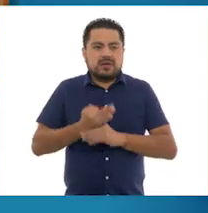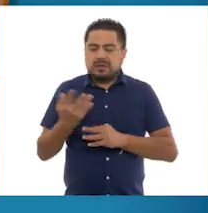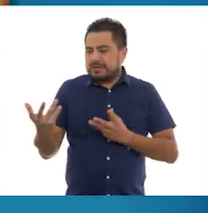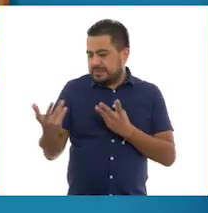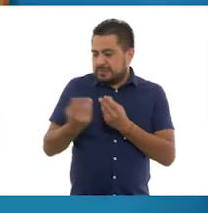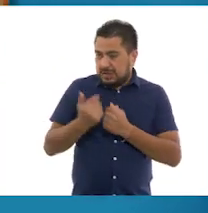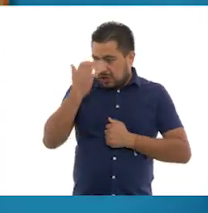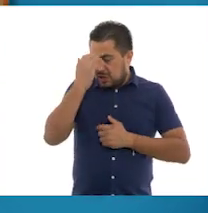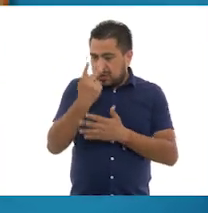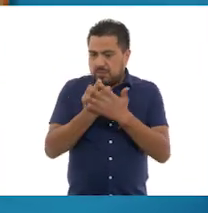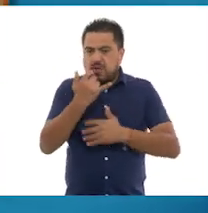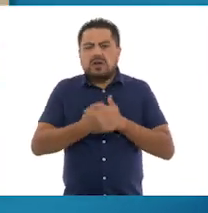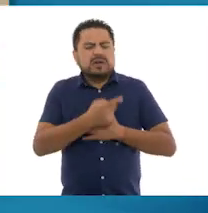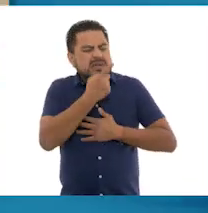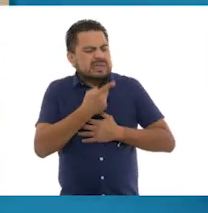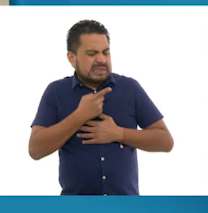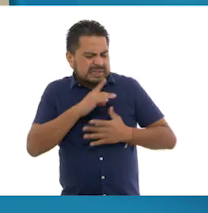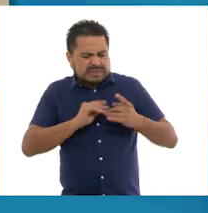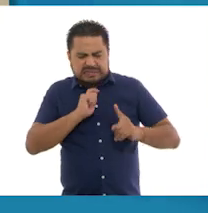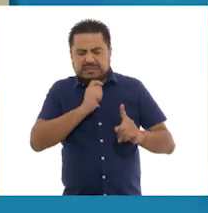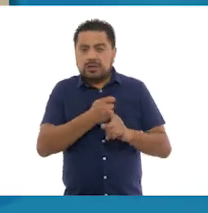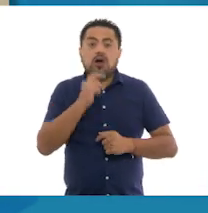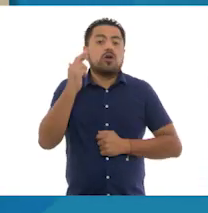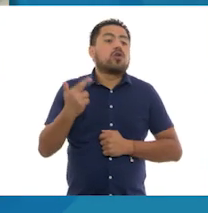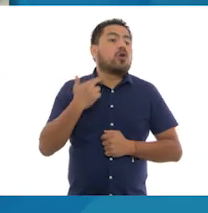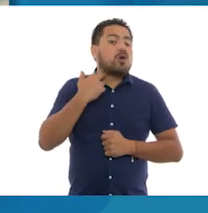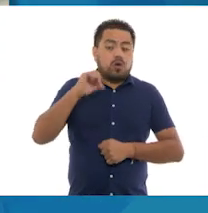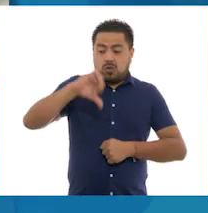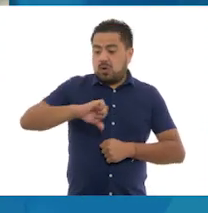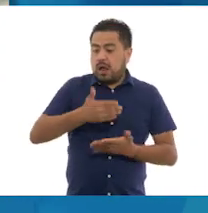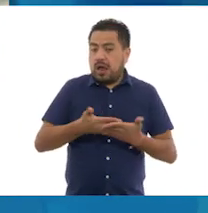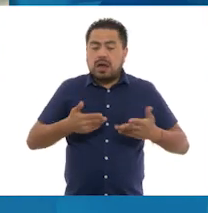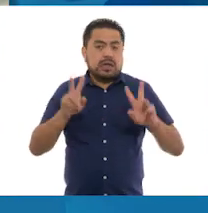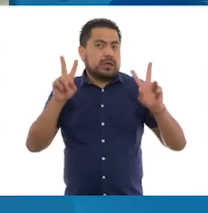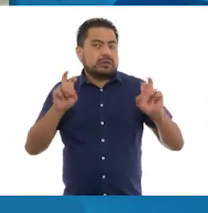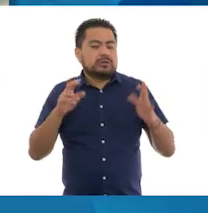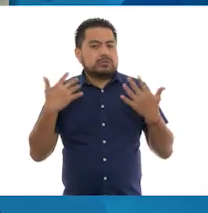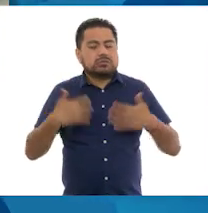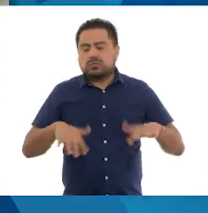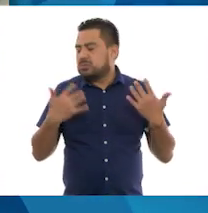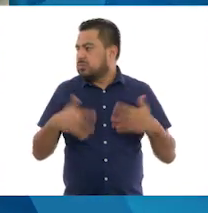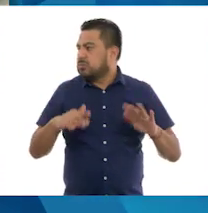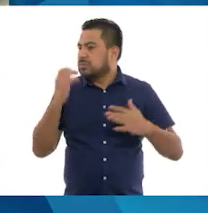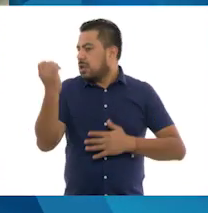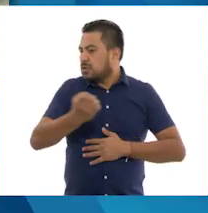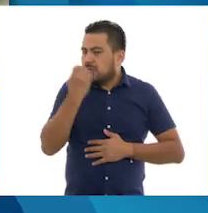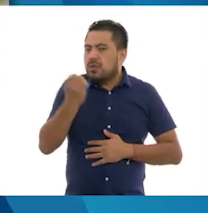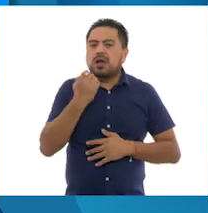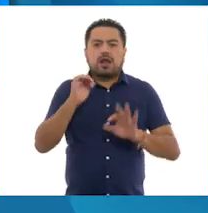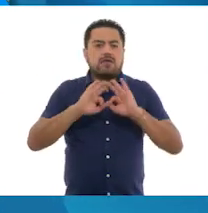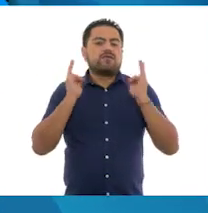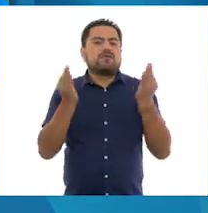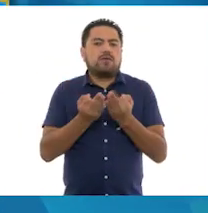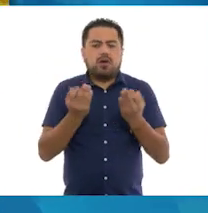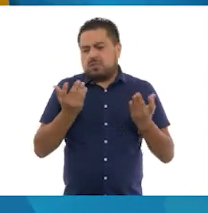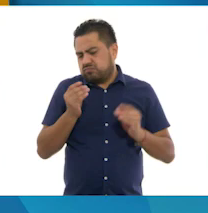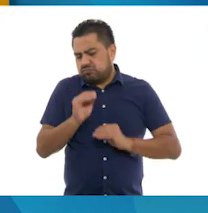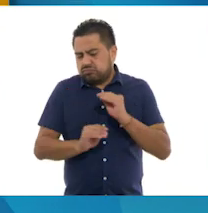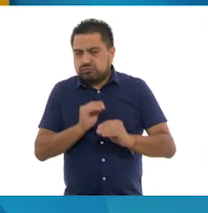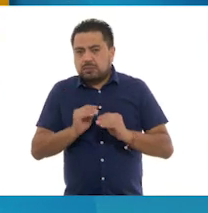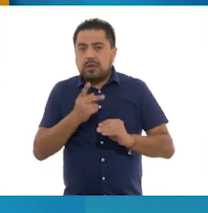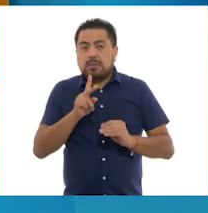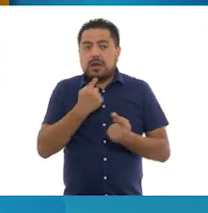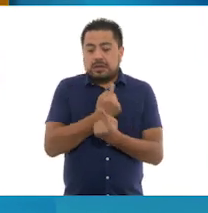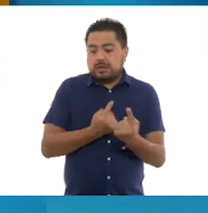este proyecto. Cuéntanos en qué consiste. La robótica hoy en día es un tema imprescindible en las escuelas, en la formación, pero desde la